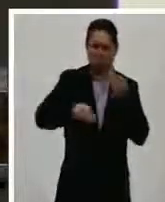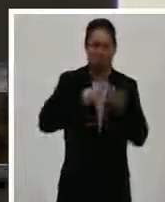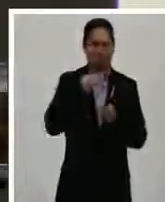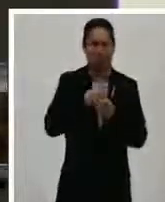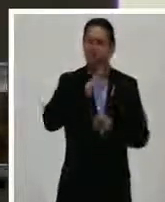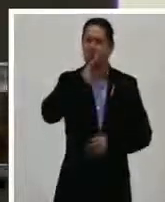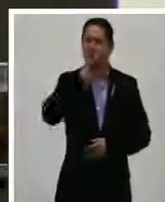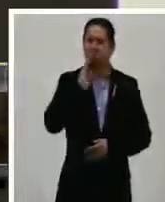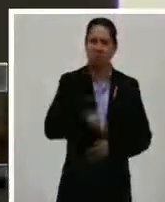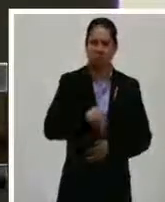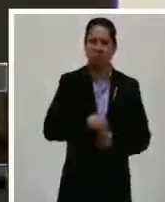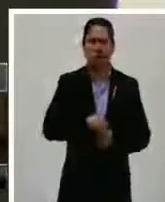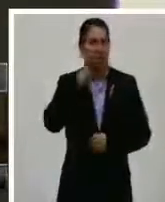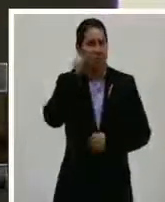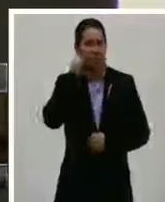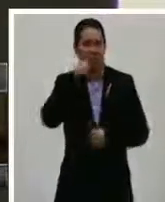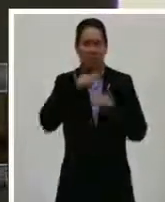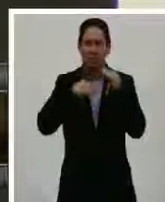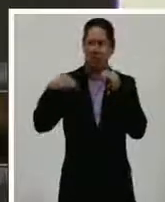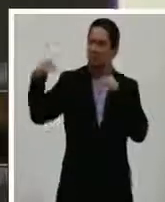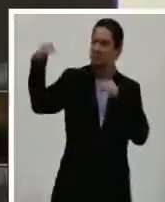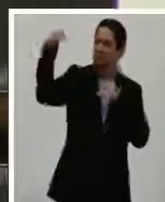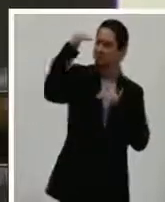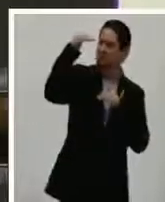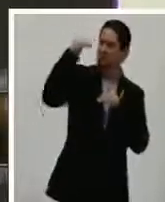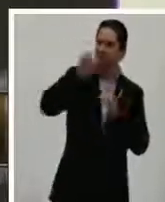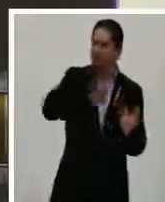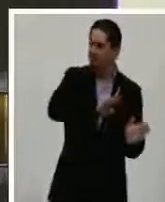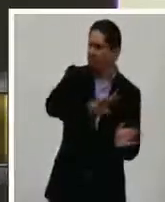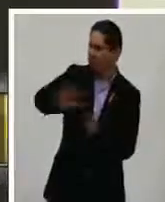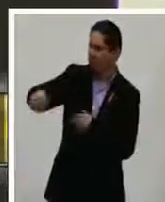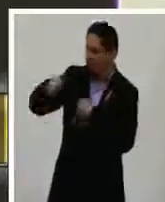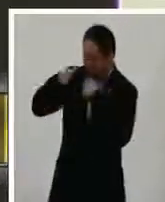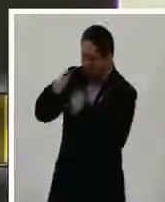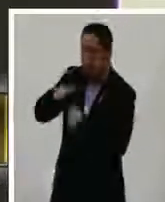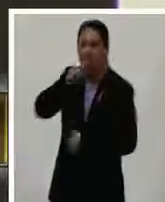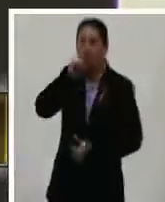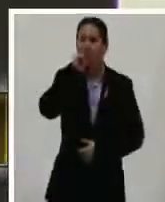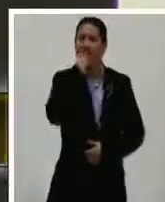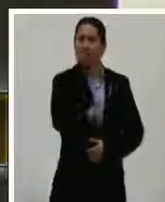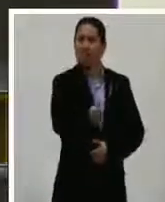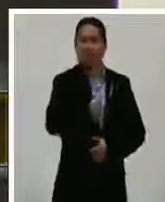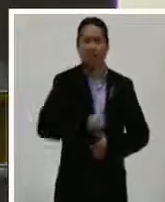por encima de atender los asuntos de interés público